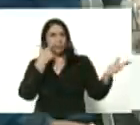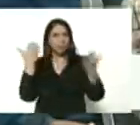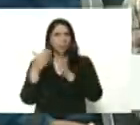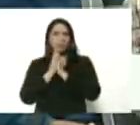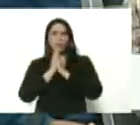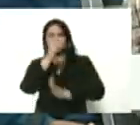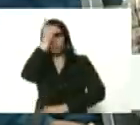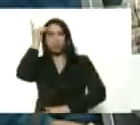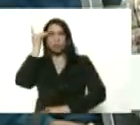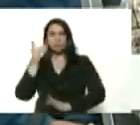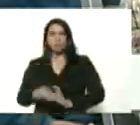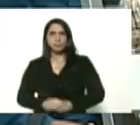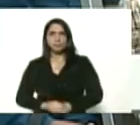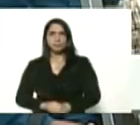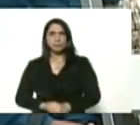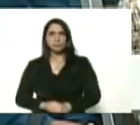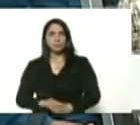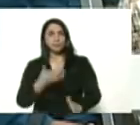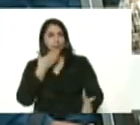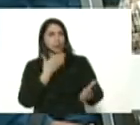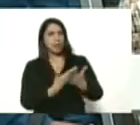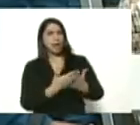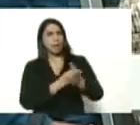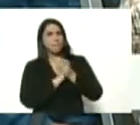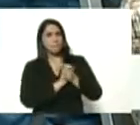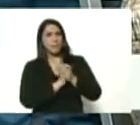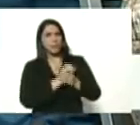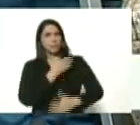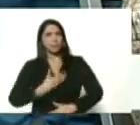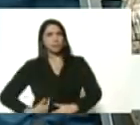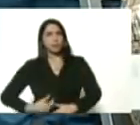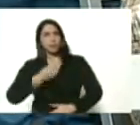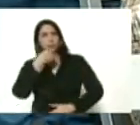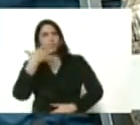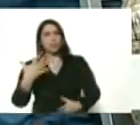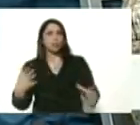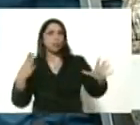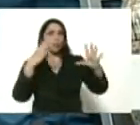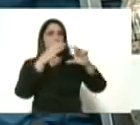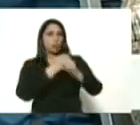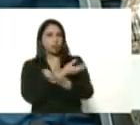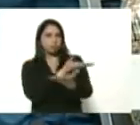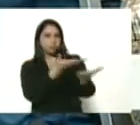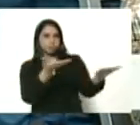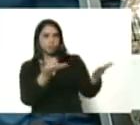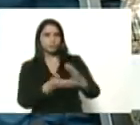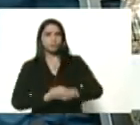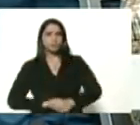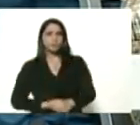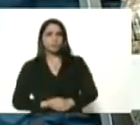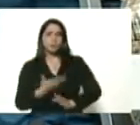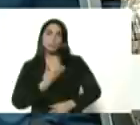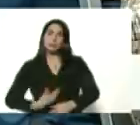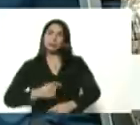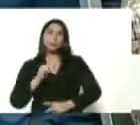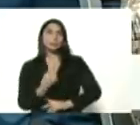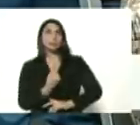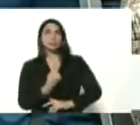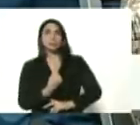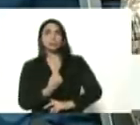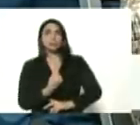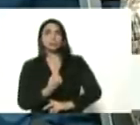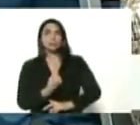Diosdado. Gracias, compañero presidente. Buenas noches a todas y a todos. Bueno, presidente, en principio creo